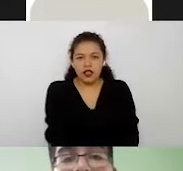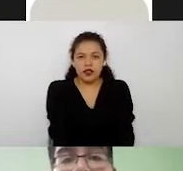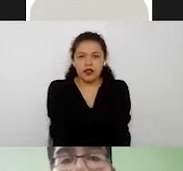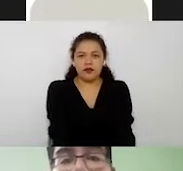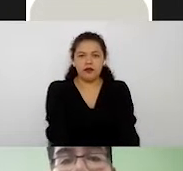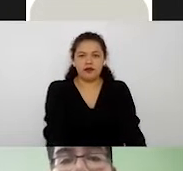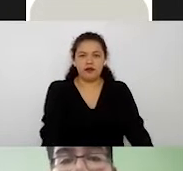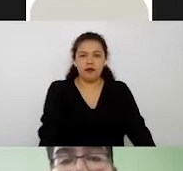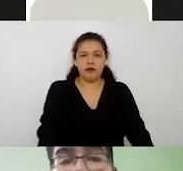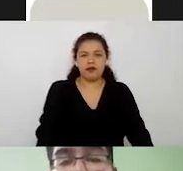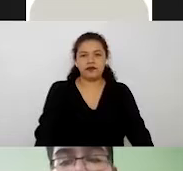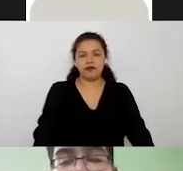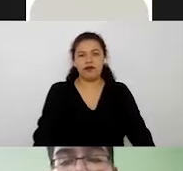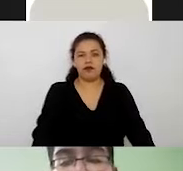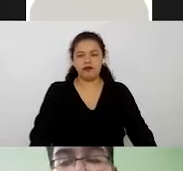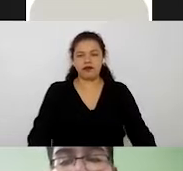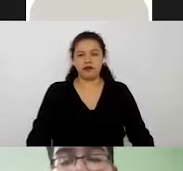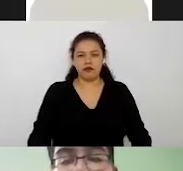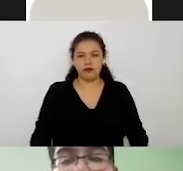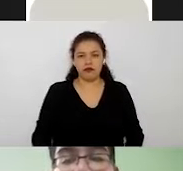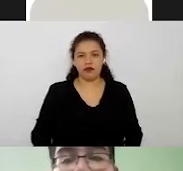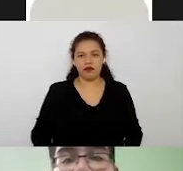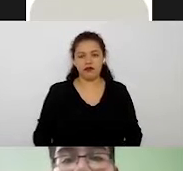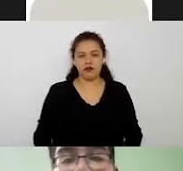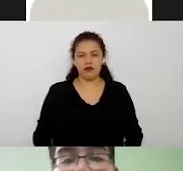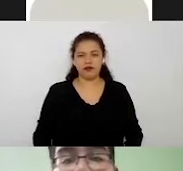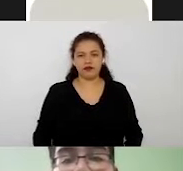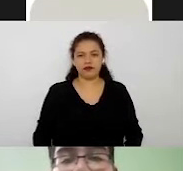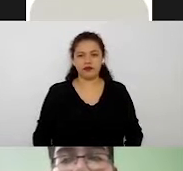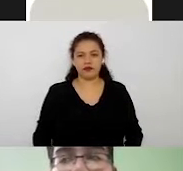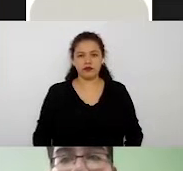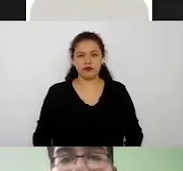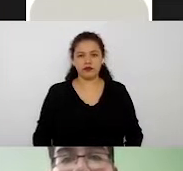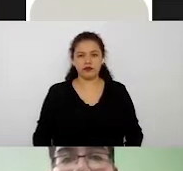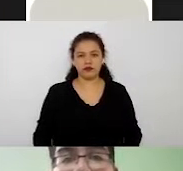esto es de tratar de estar lo más